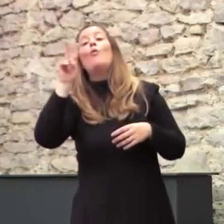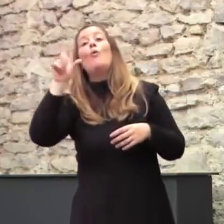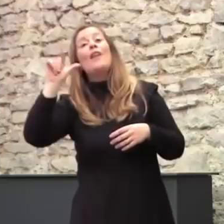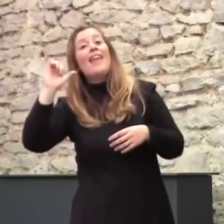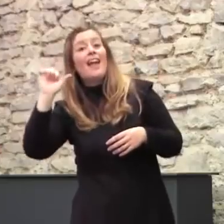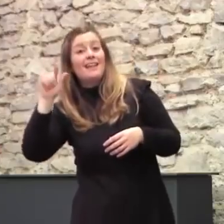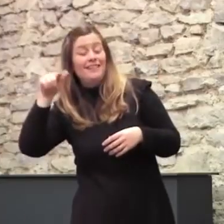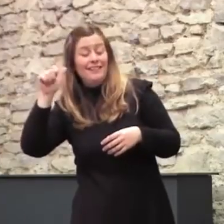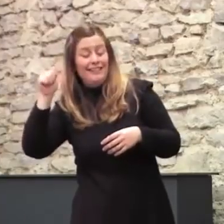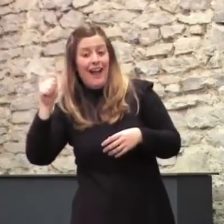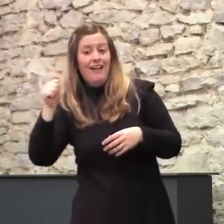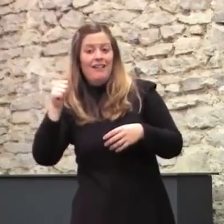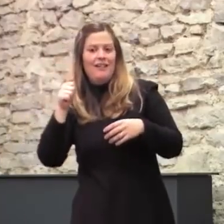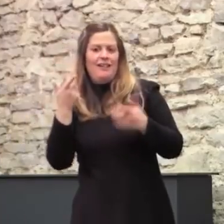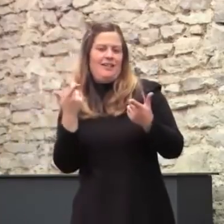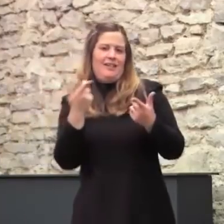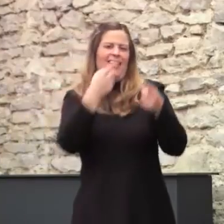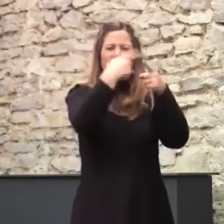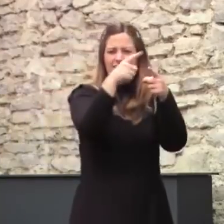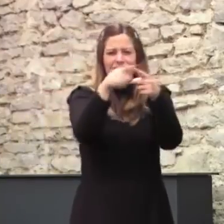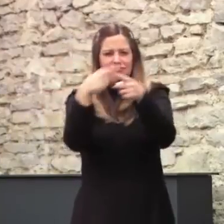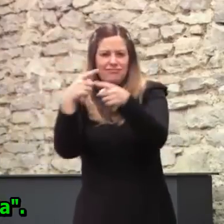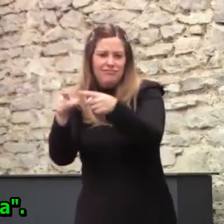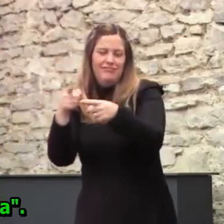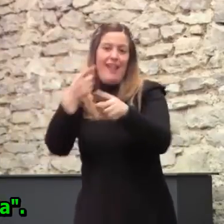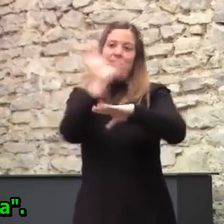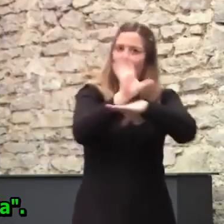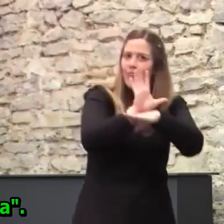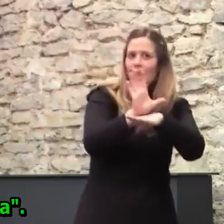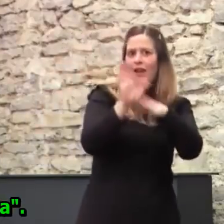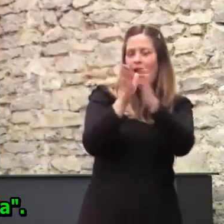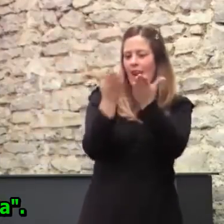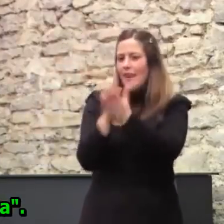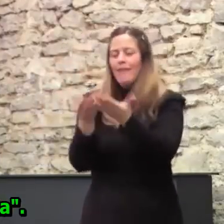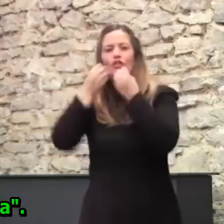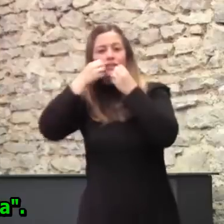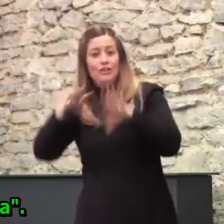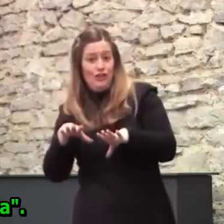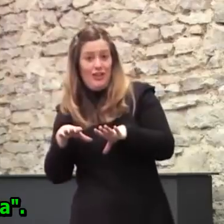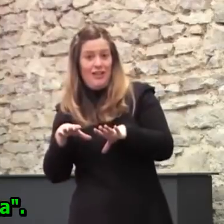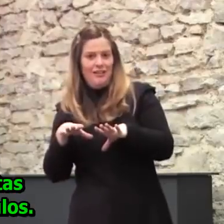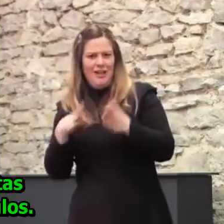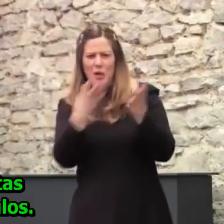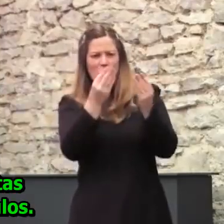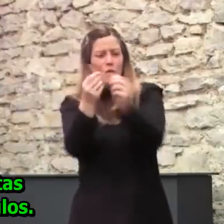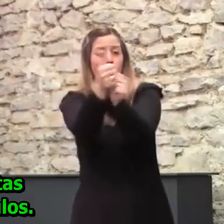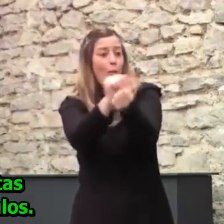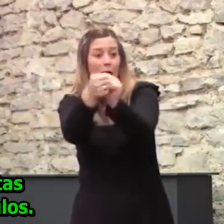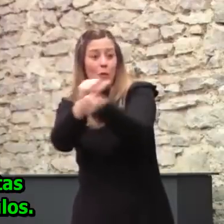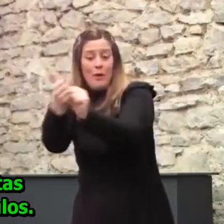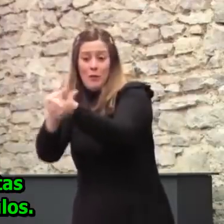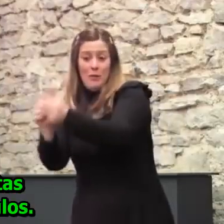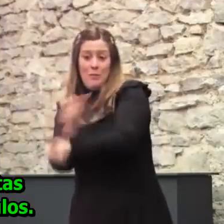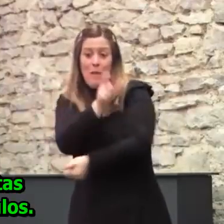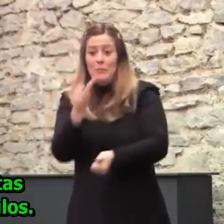en nuestra cultura del cine y de las novelas, etc., ¿no? Casi todas las historias se parecen mucho a Romeo y Julieta. Dos personas que quieren